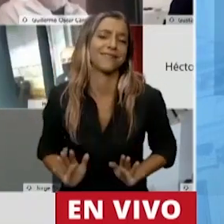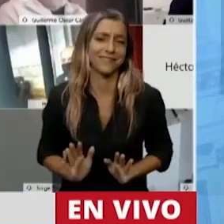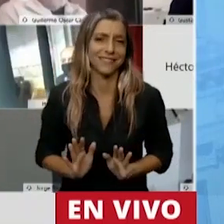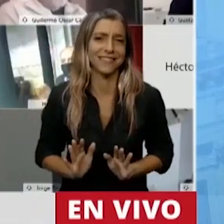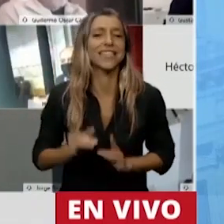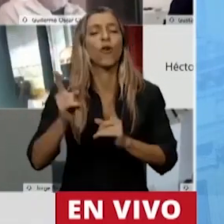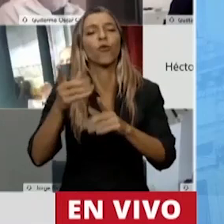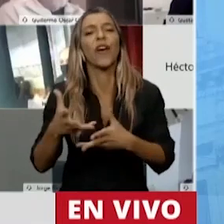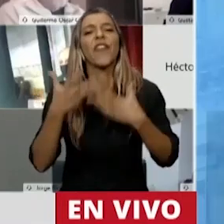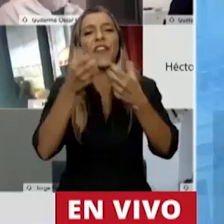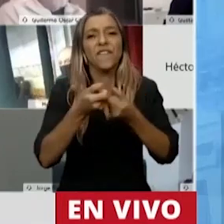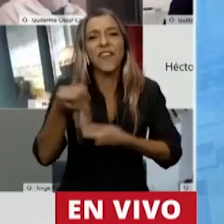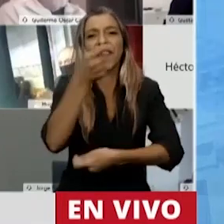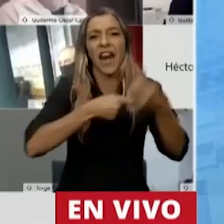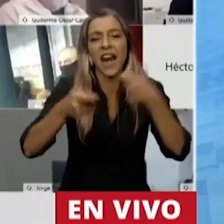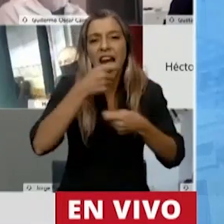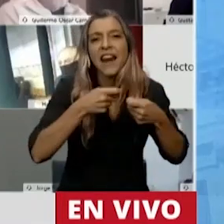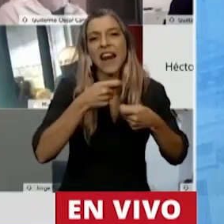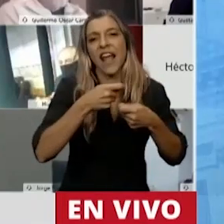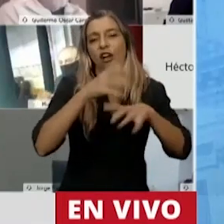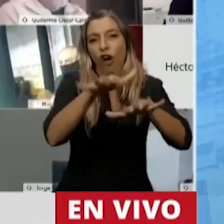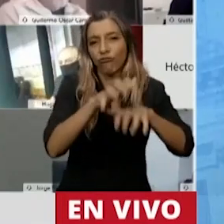negocio agropecuario.